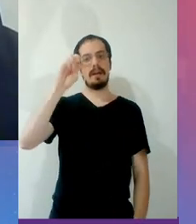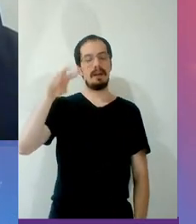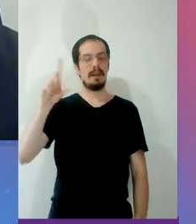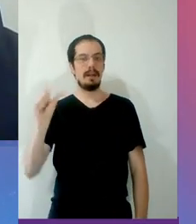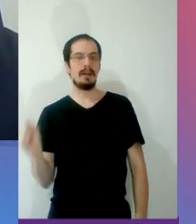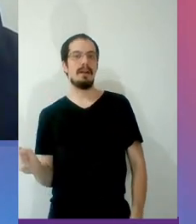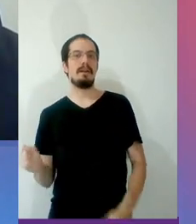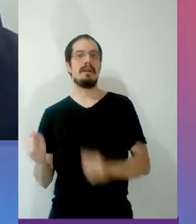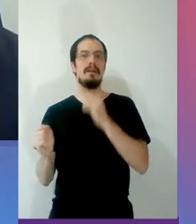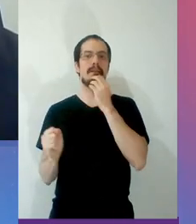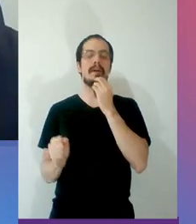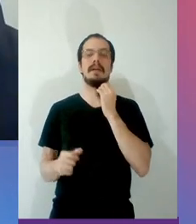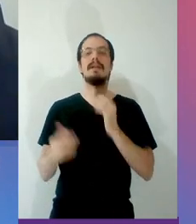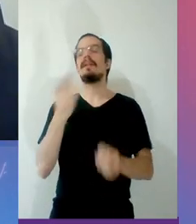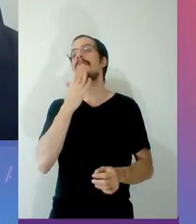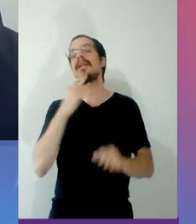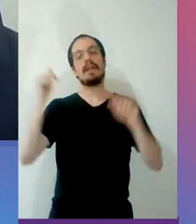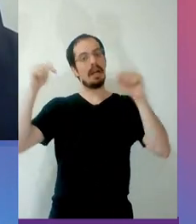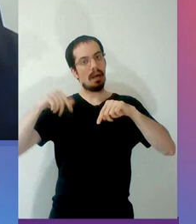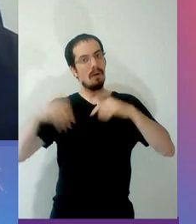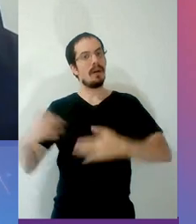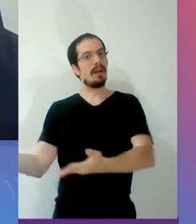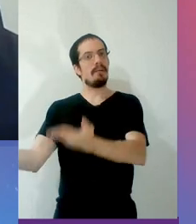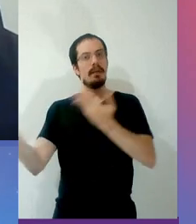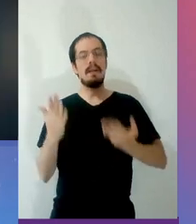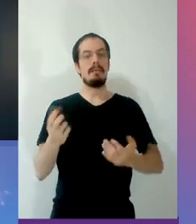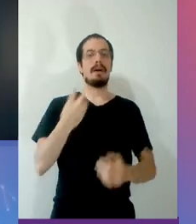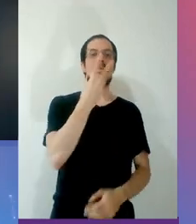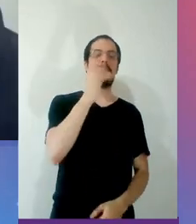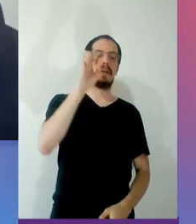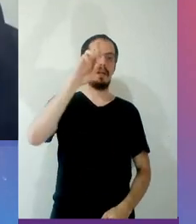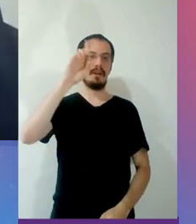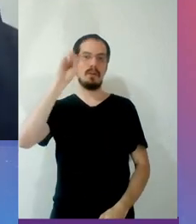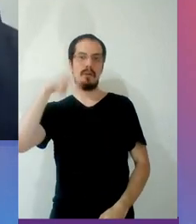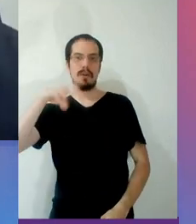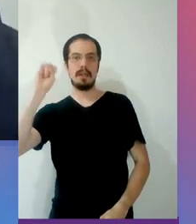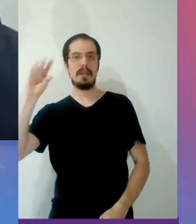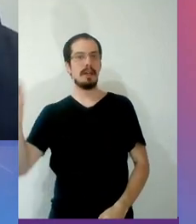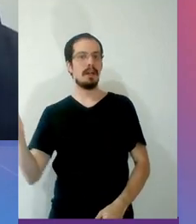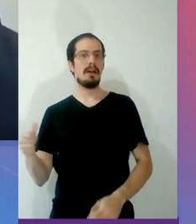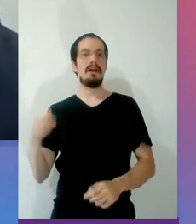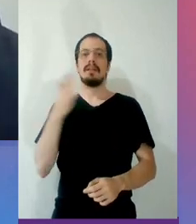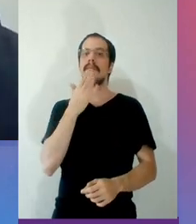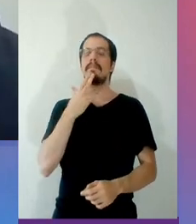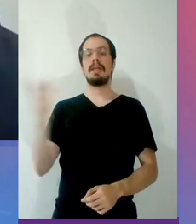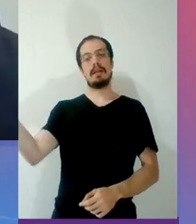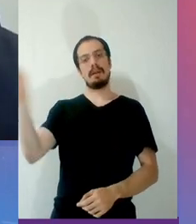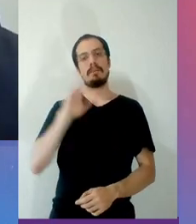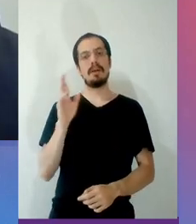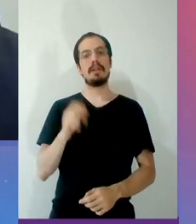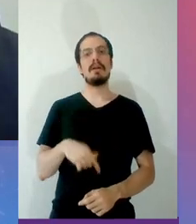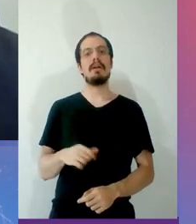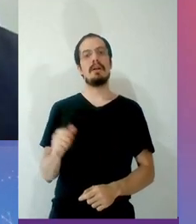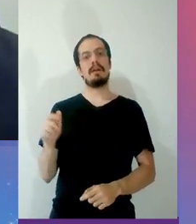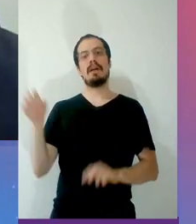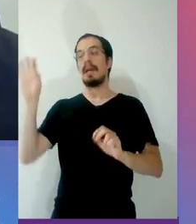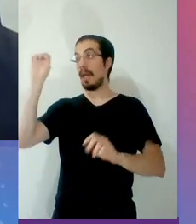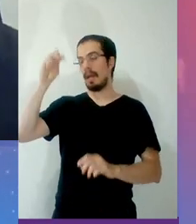Invitamos a Verónica que nos pueda dar las respuestas. Elia, le pedimos que ponga silencio en el